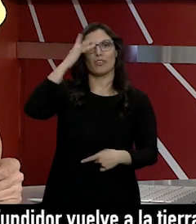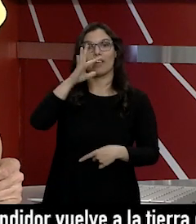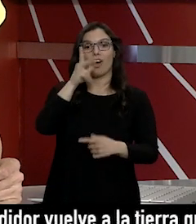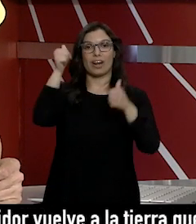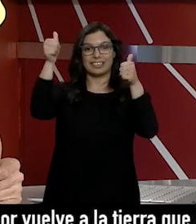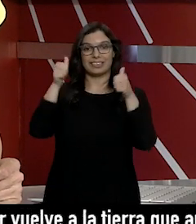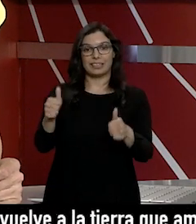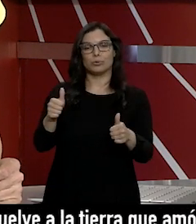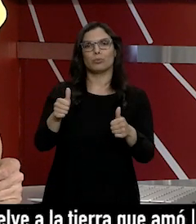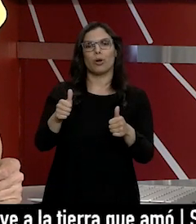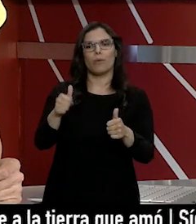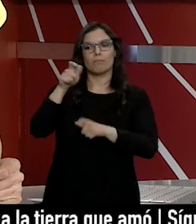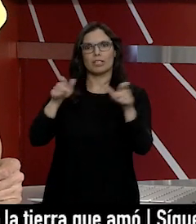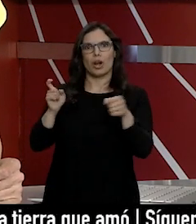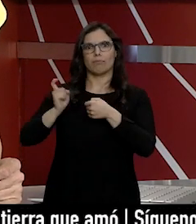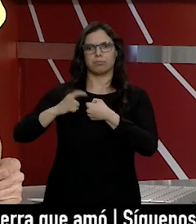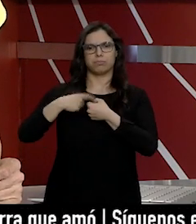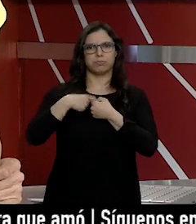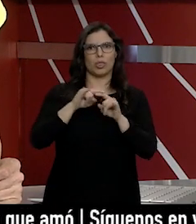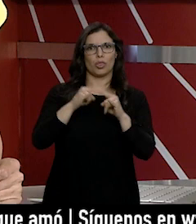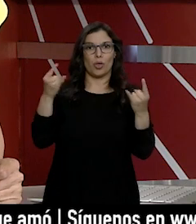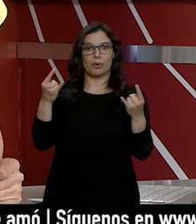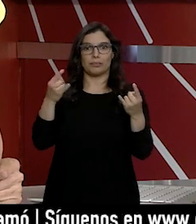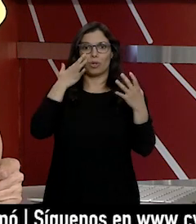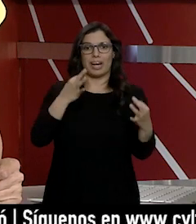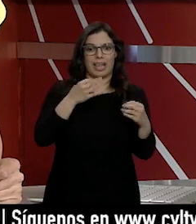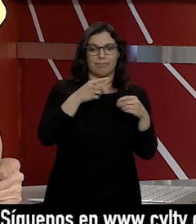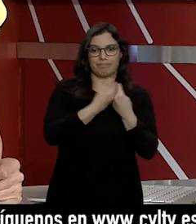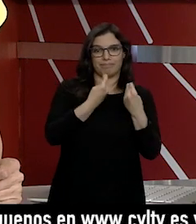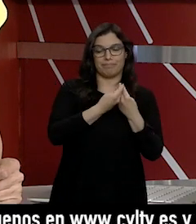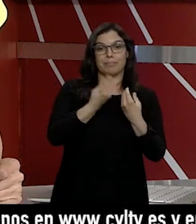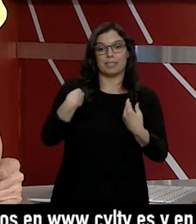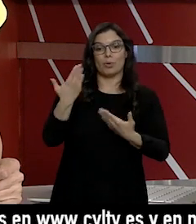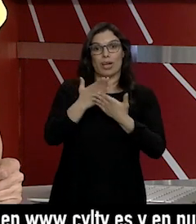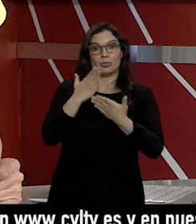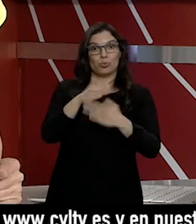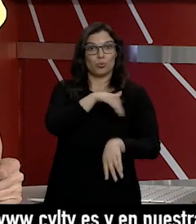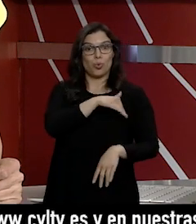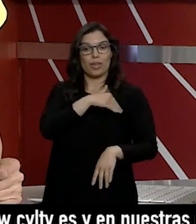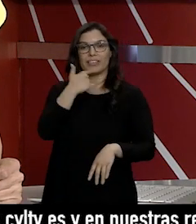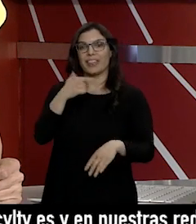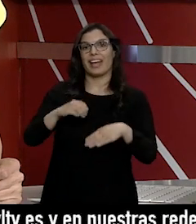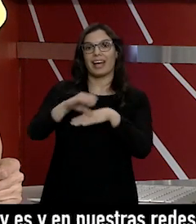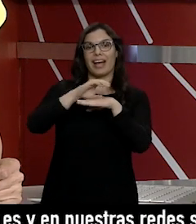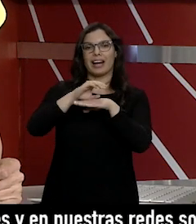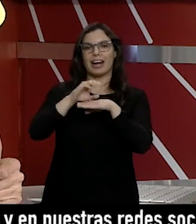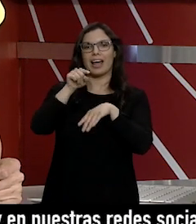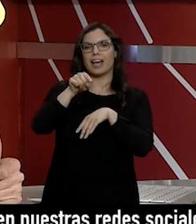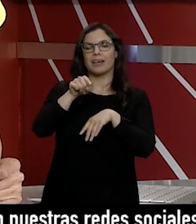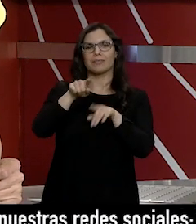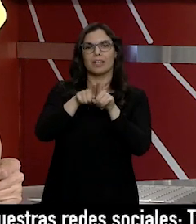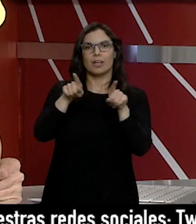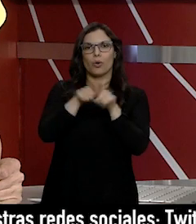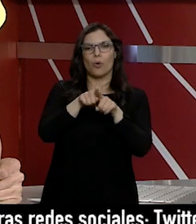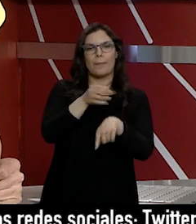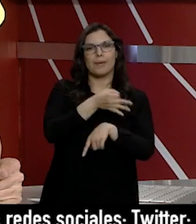titulación tiene el doble de interesados que alumnos puede aceptar. Son los propios estudiantes los que califican esta carrera como una disciplina perfecta